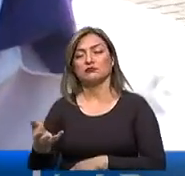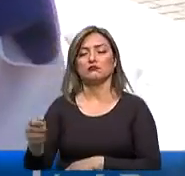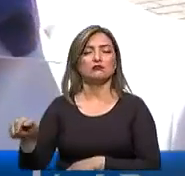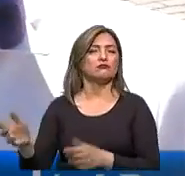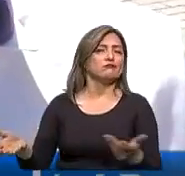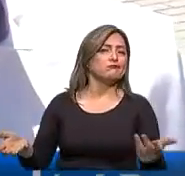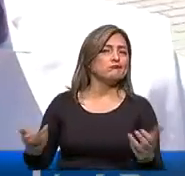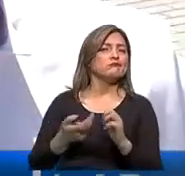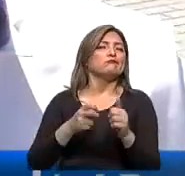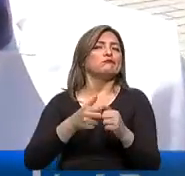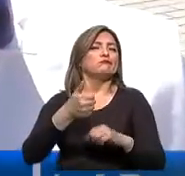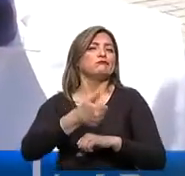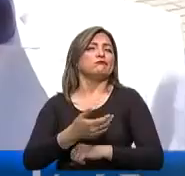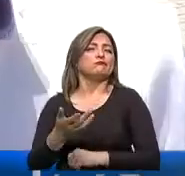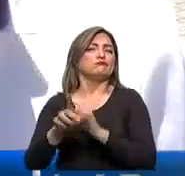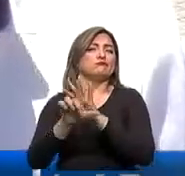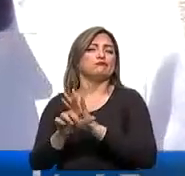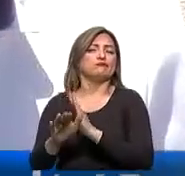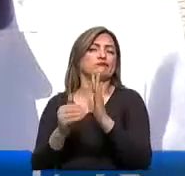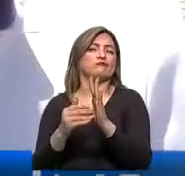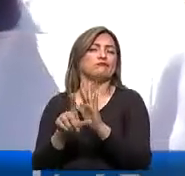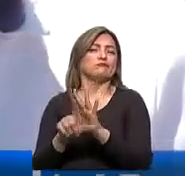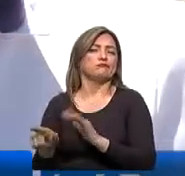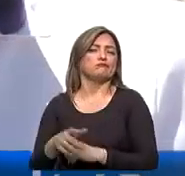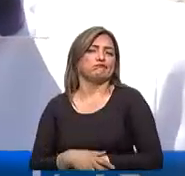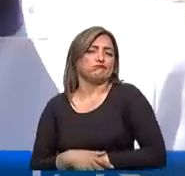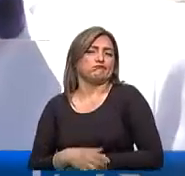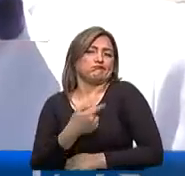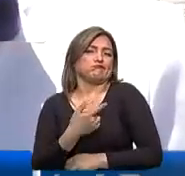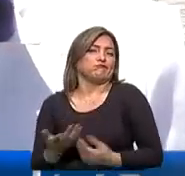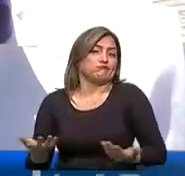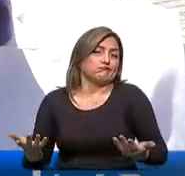algunos problemas con las autoridades, con la ley. Y tristes,